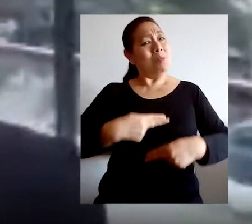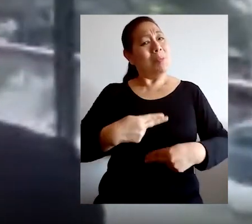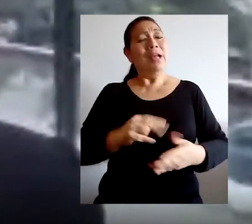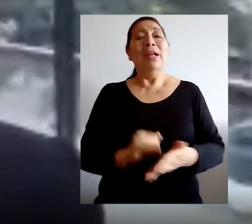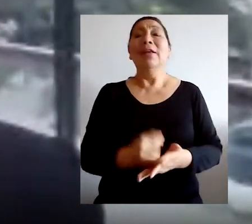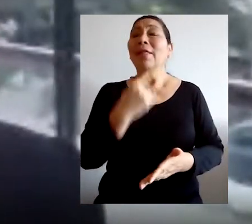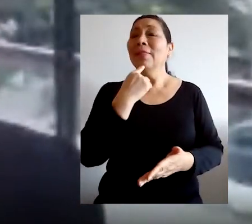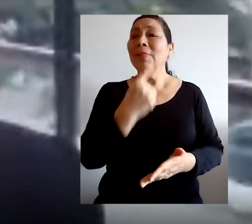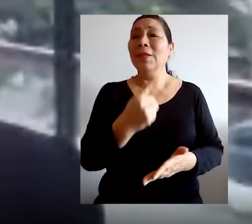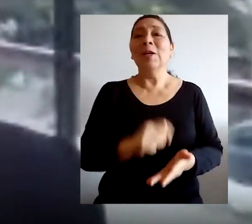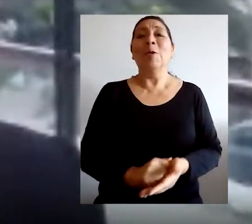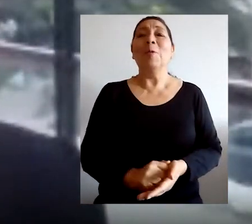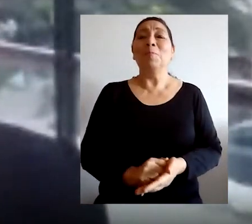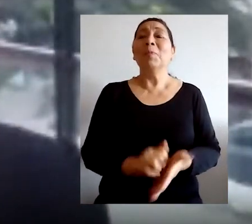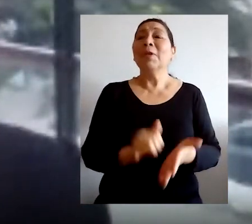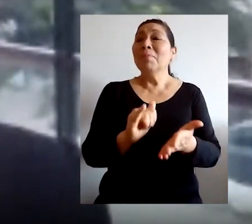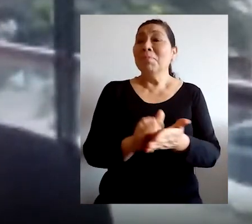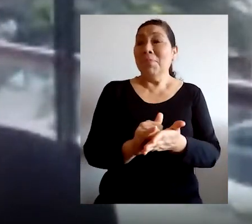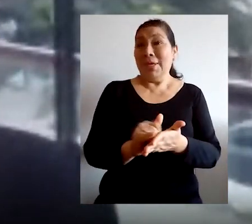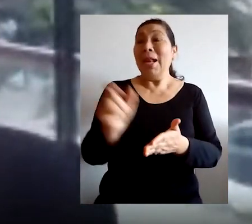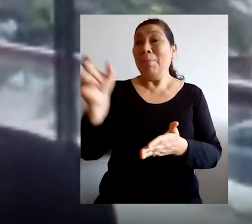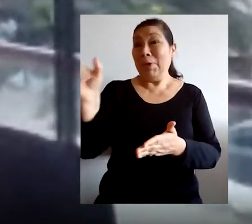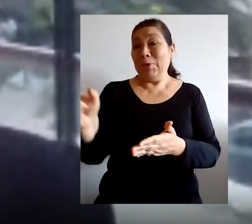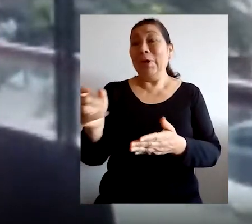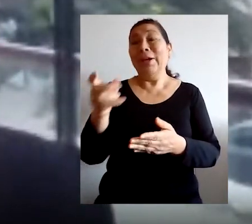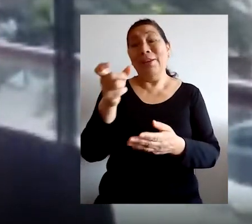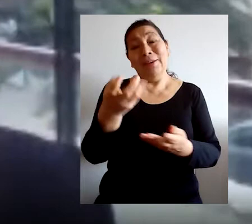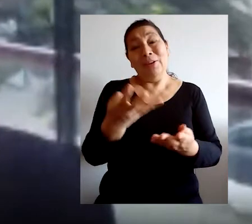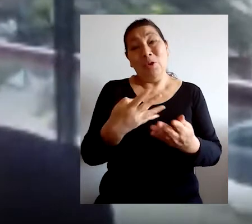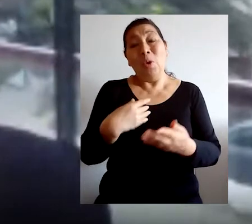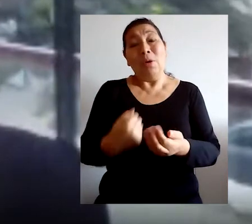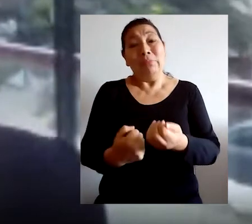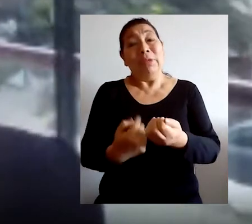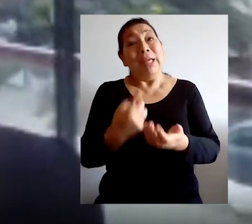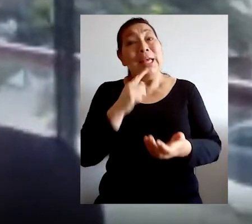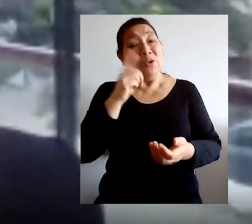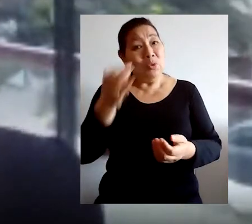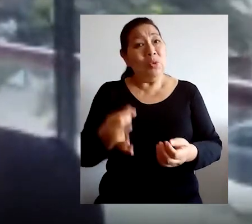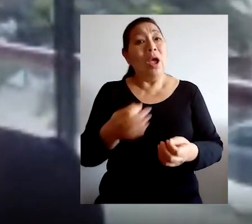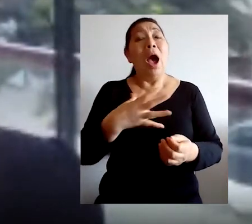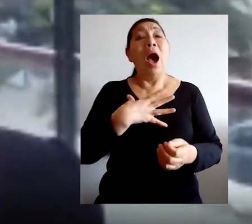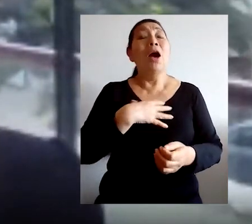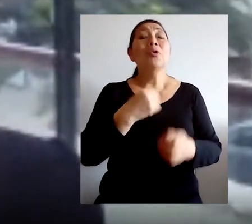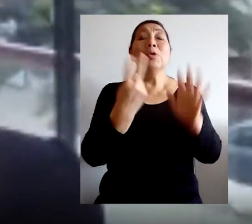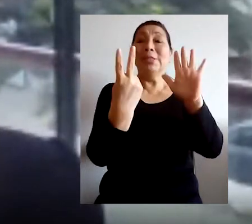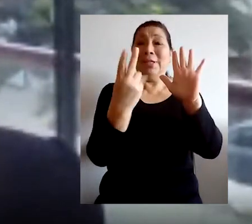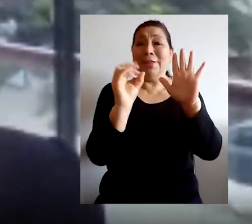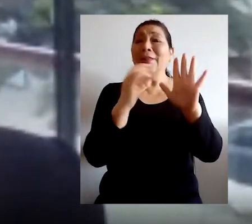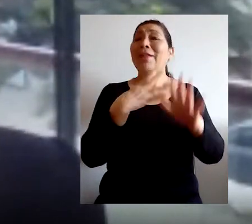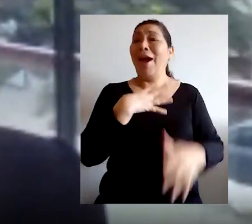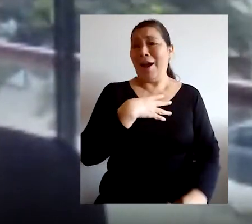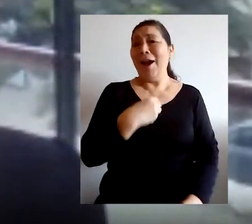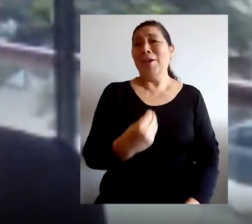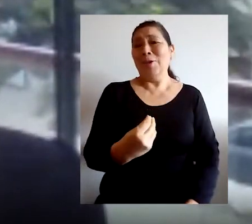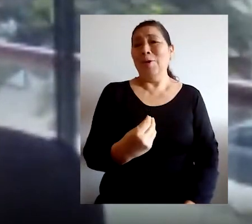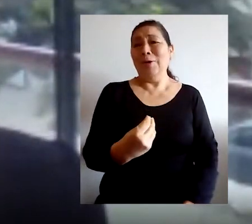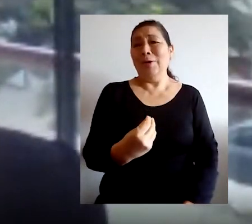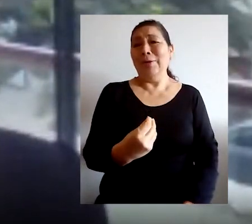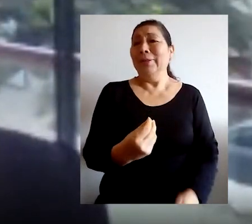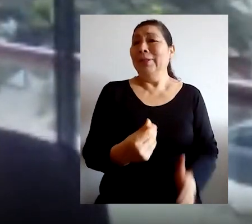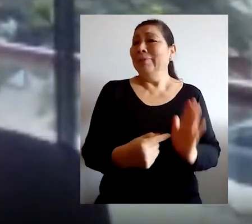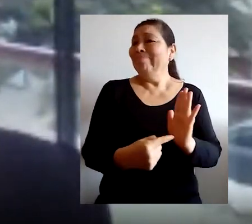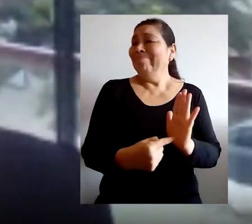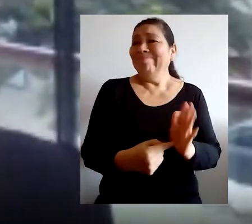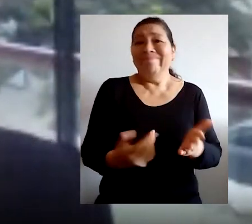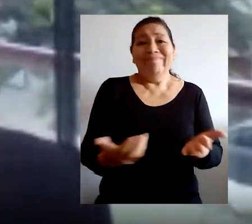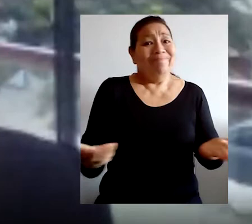señalo que mi patrocinado es una persona de 70 años. Está